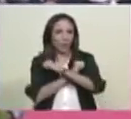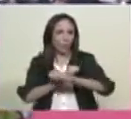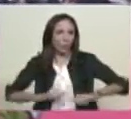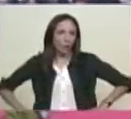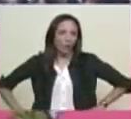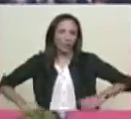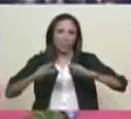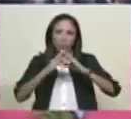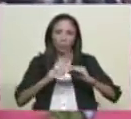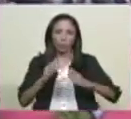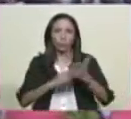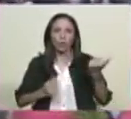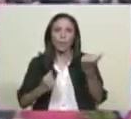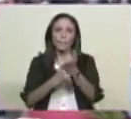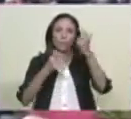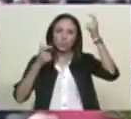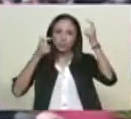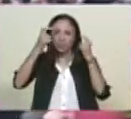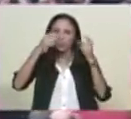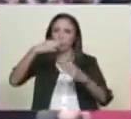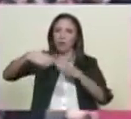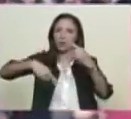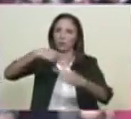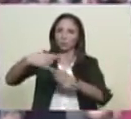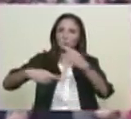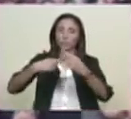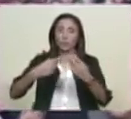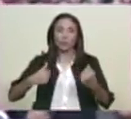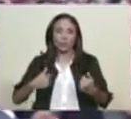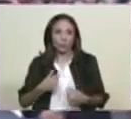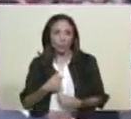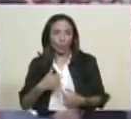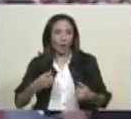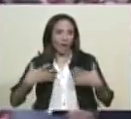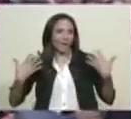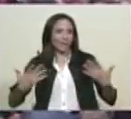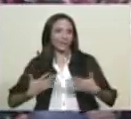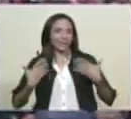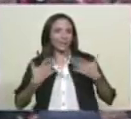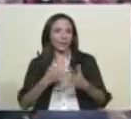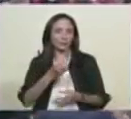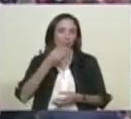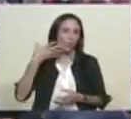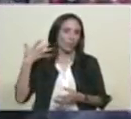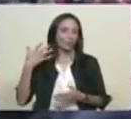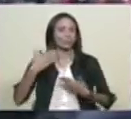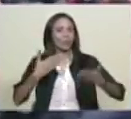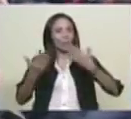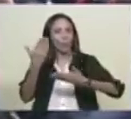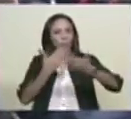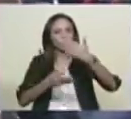y Chavista que tenemos. Me alegra mucho que estén compartiendo este evento.